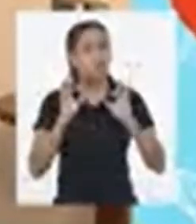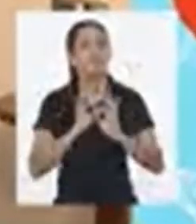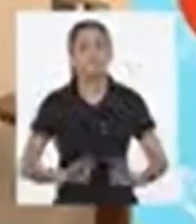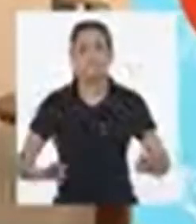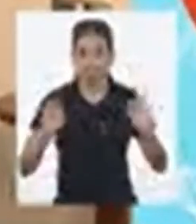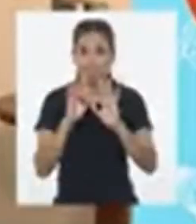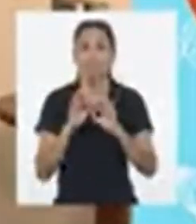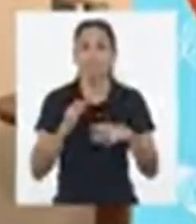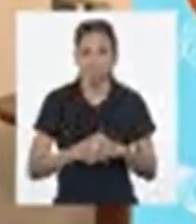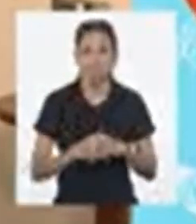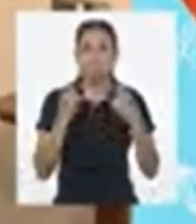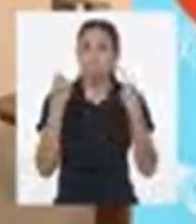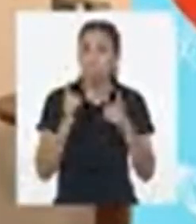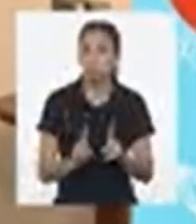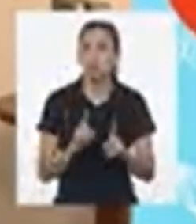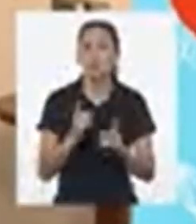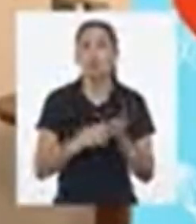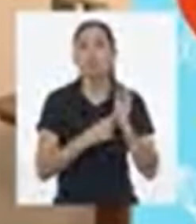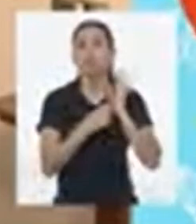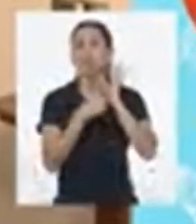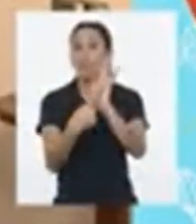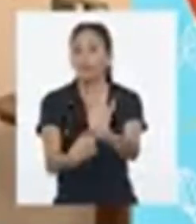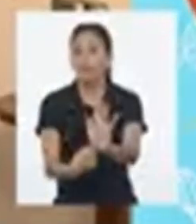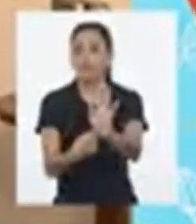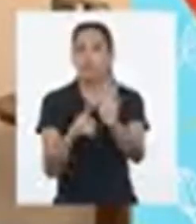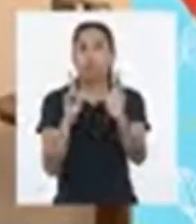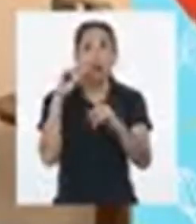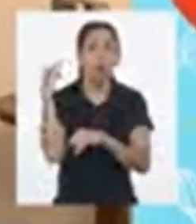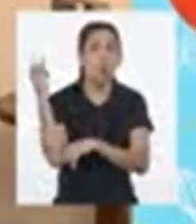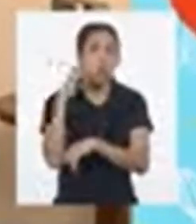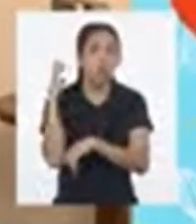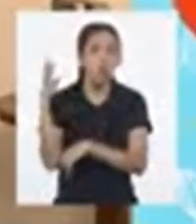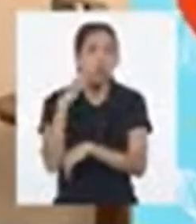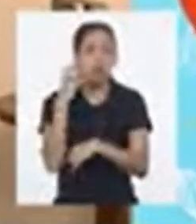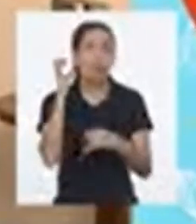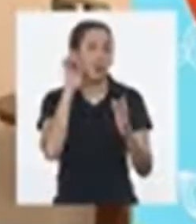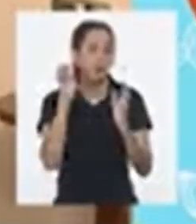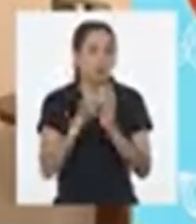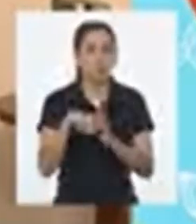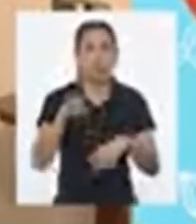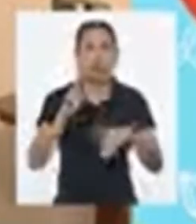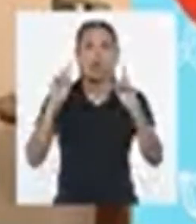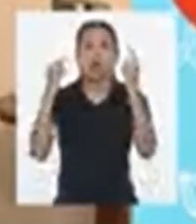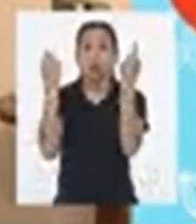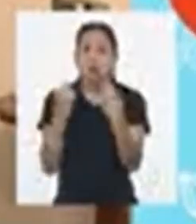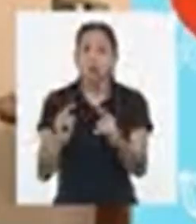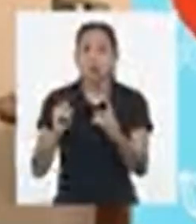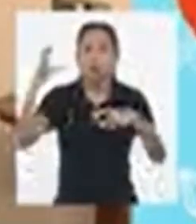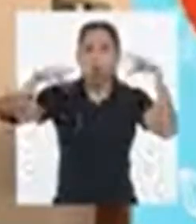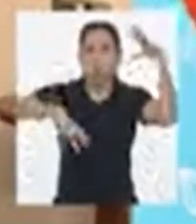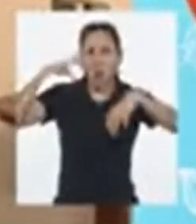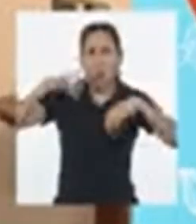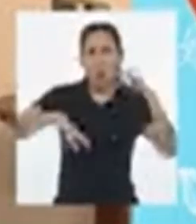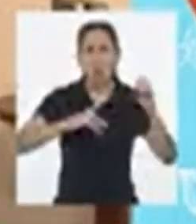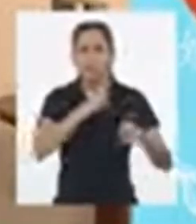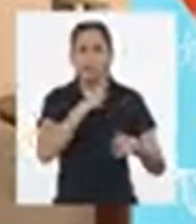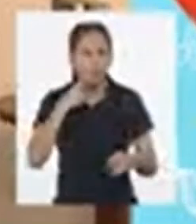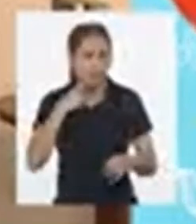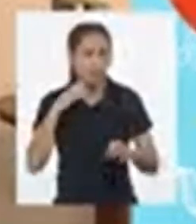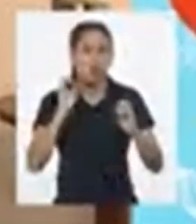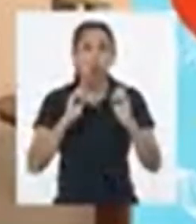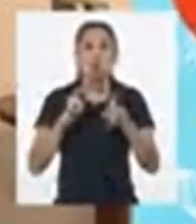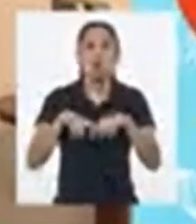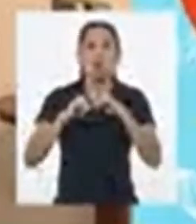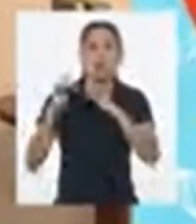muy útil, sobre todo cuando se presentaban emergencias como algún desastre natural